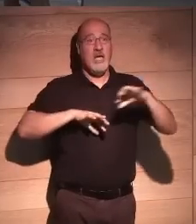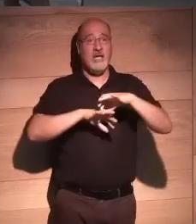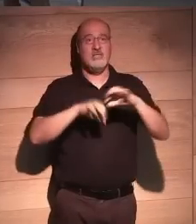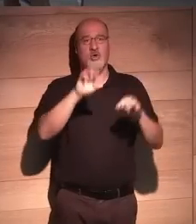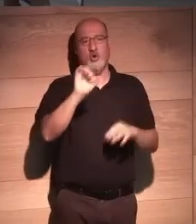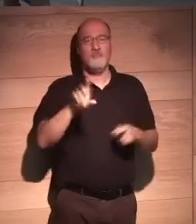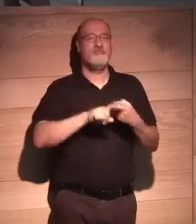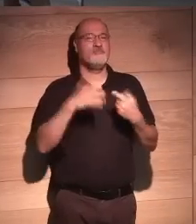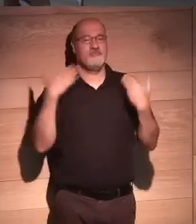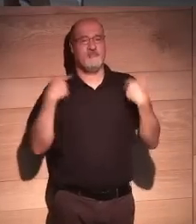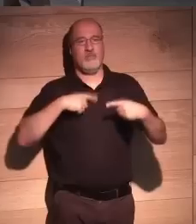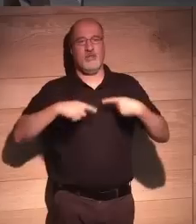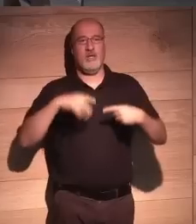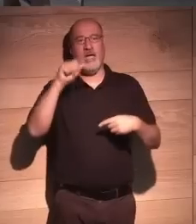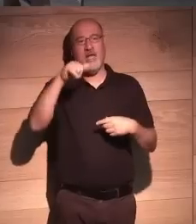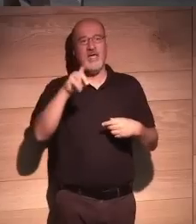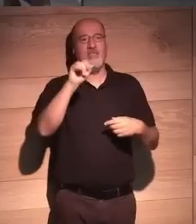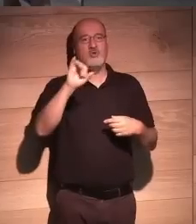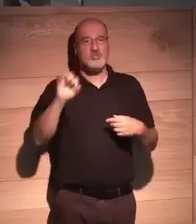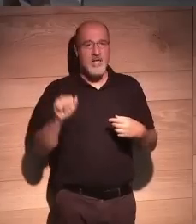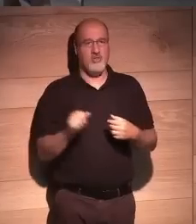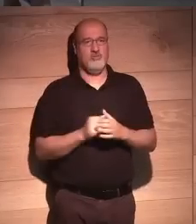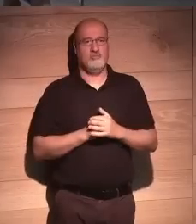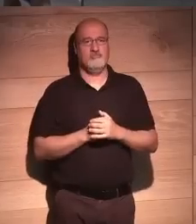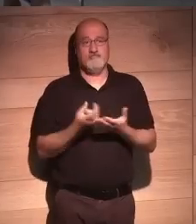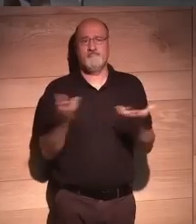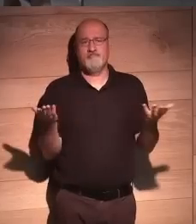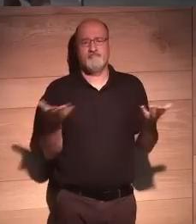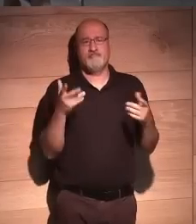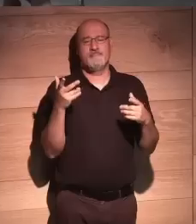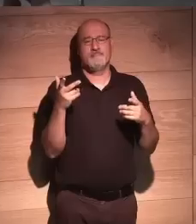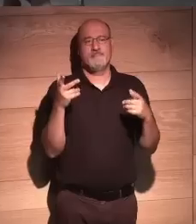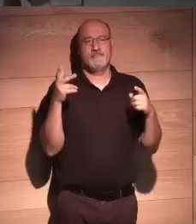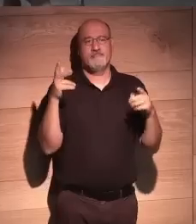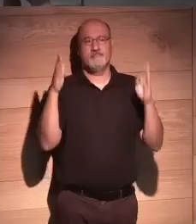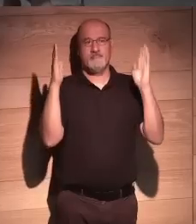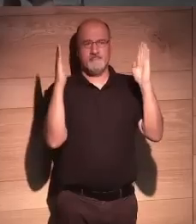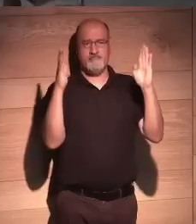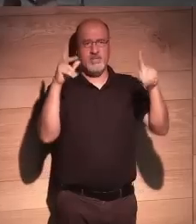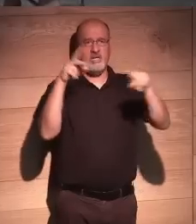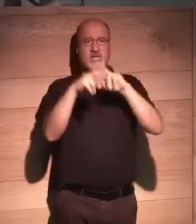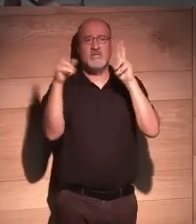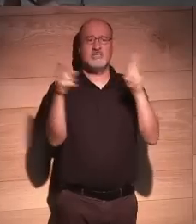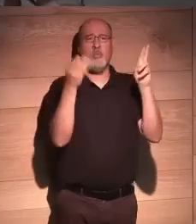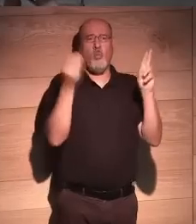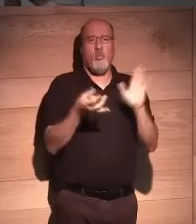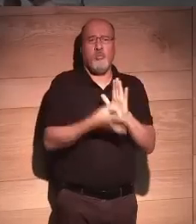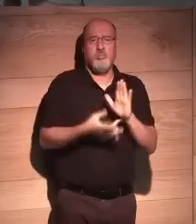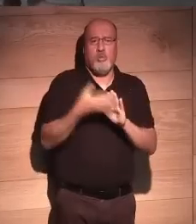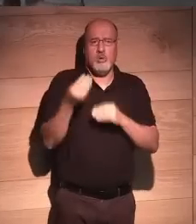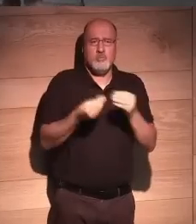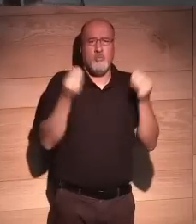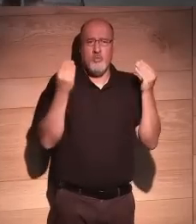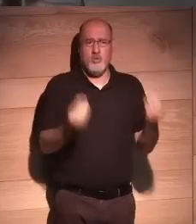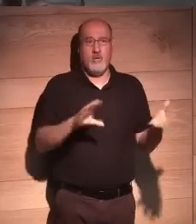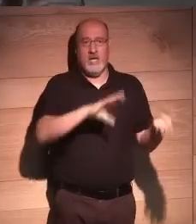¿no? Ana Diosdado. Ana Diosdado. Claro. Estaba muy bien hecha, si es que... No, no, Y además es muy era interesante- una serie La de que Cañas y fue Barro y las